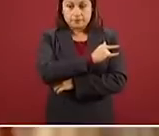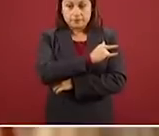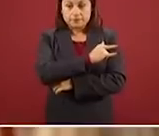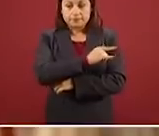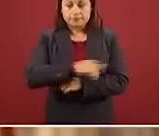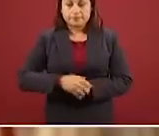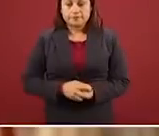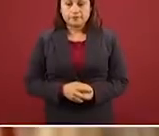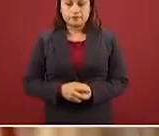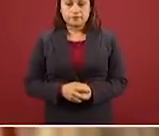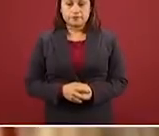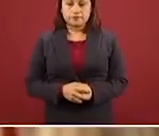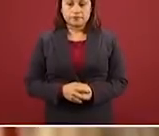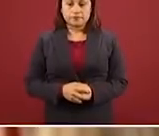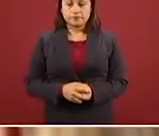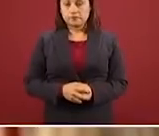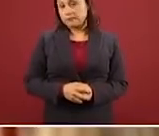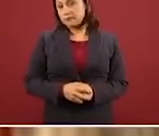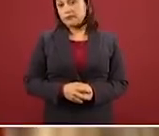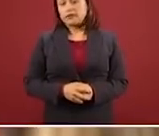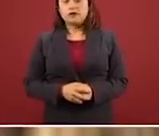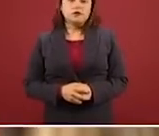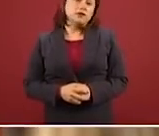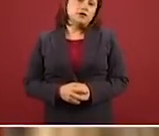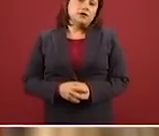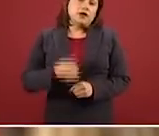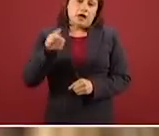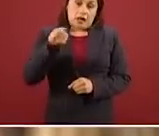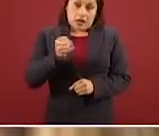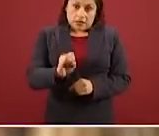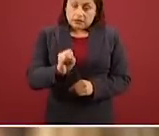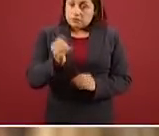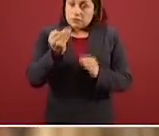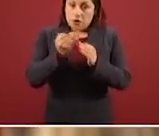Entonces, en ese proceso está.